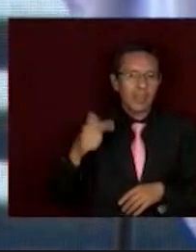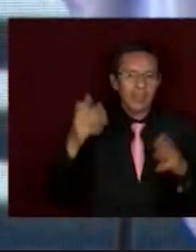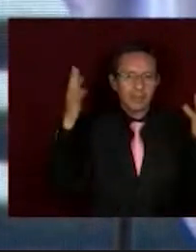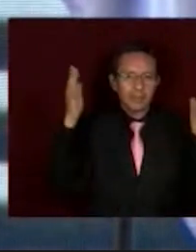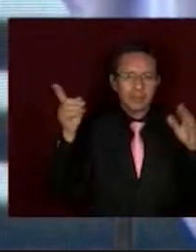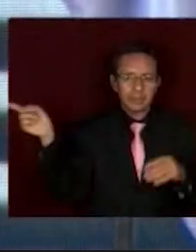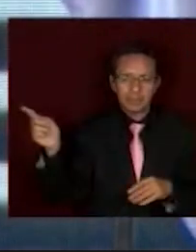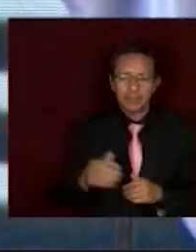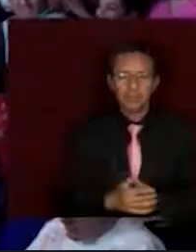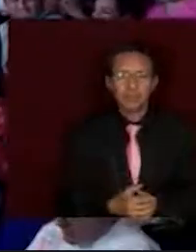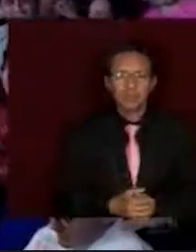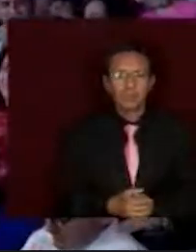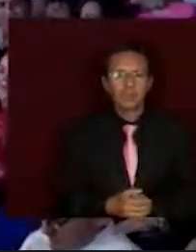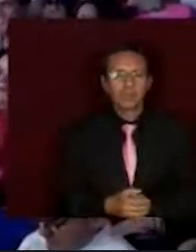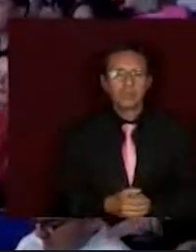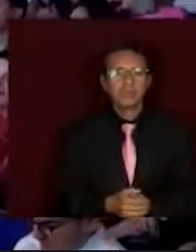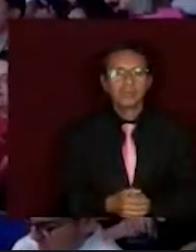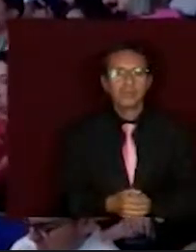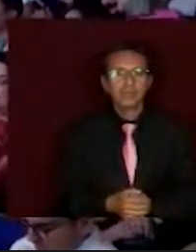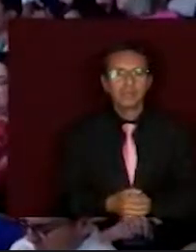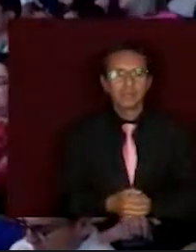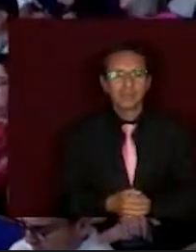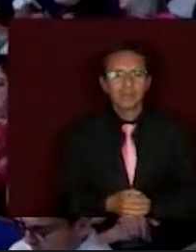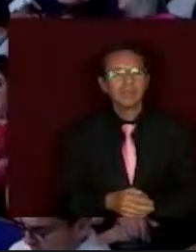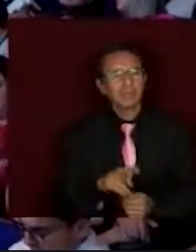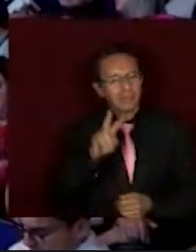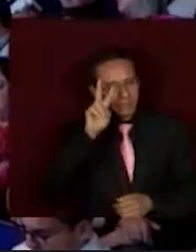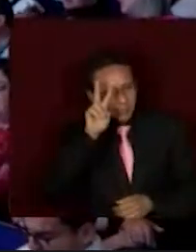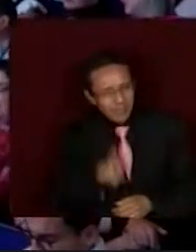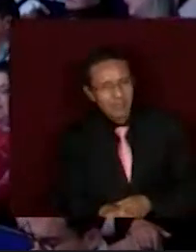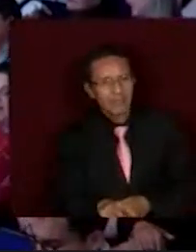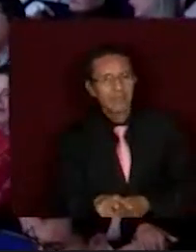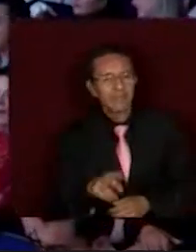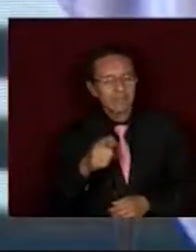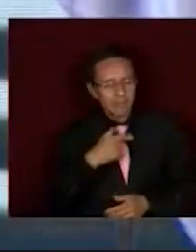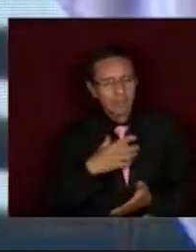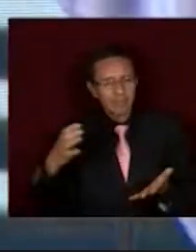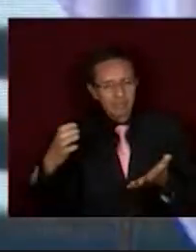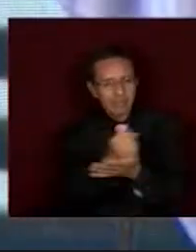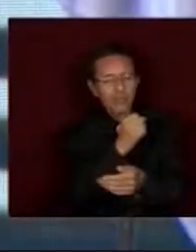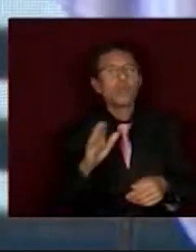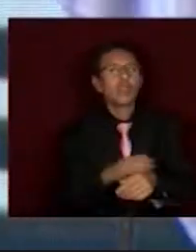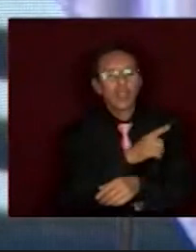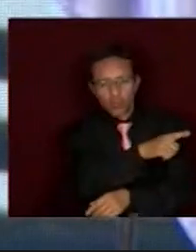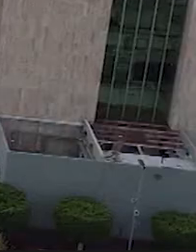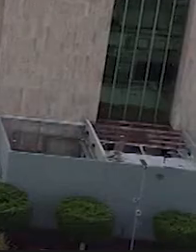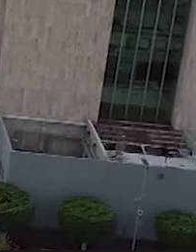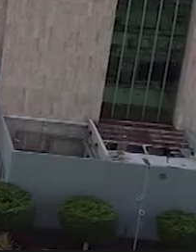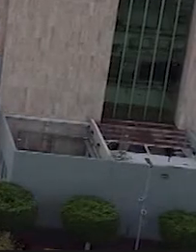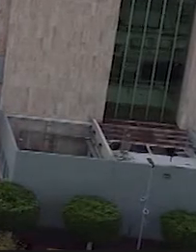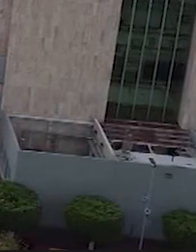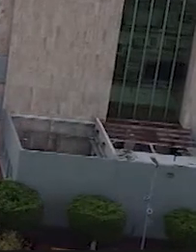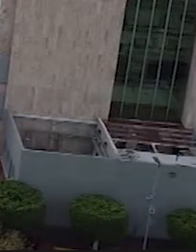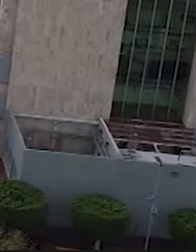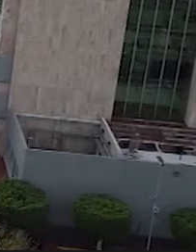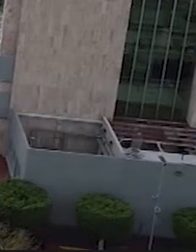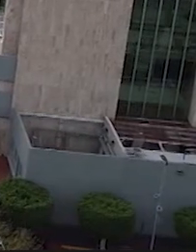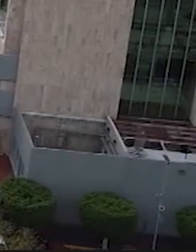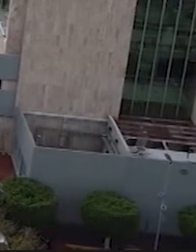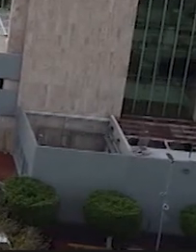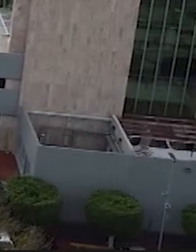esta comunidad tan centrada en sí misma tan solidaria y con un proyecto muy